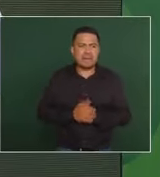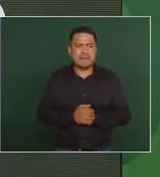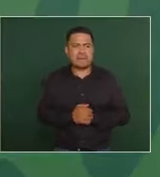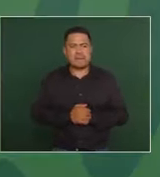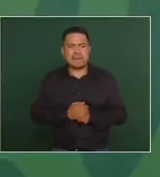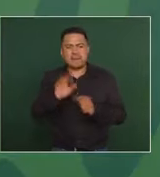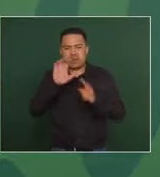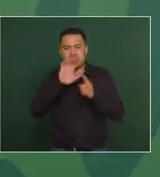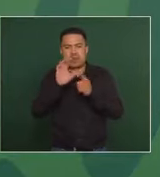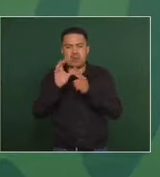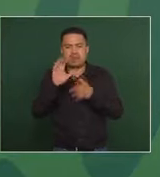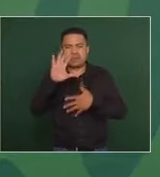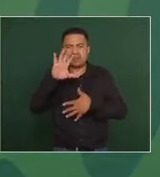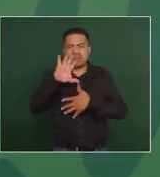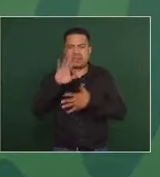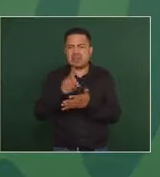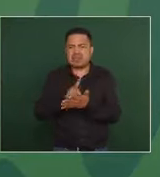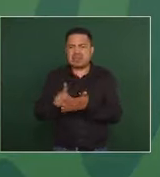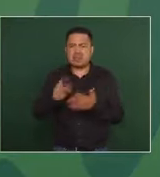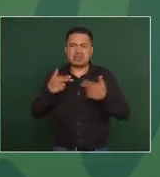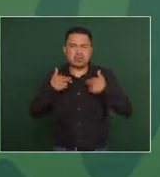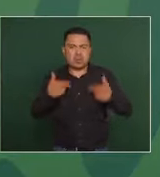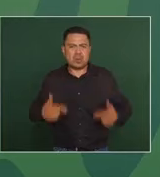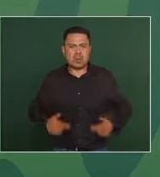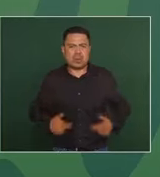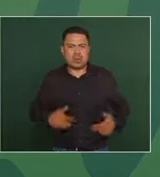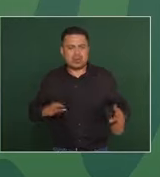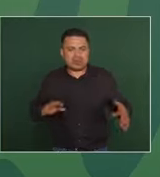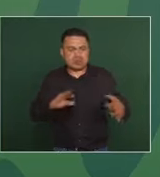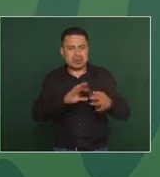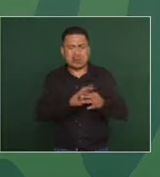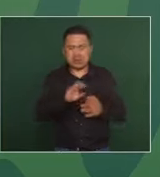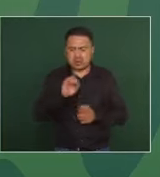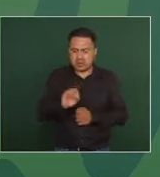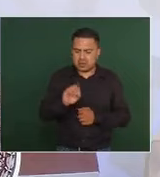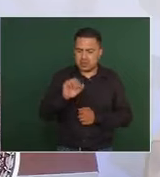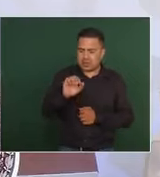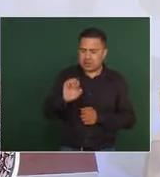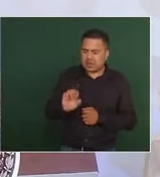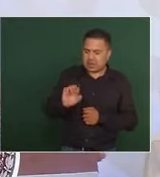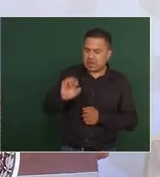en la Comisión Interamericana de Derechos Humanos, que pertenece a la OEA.